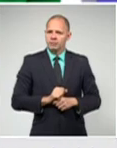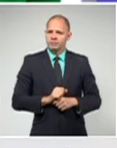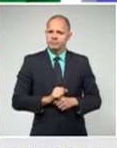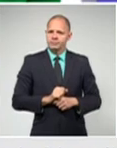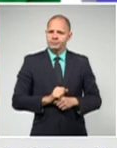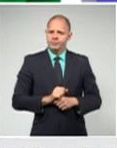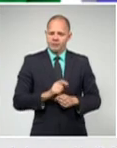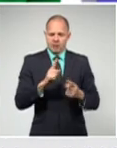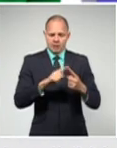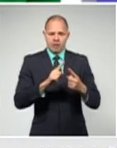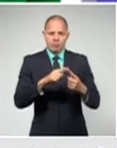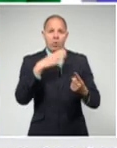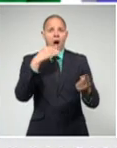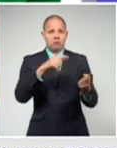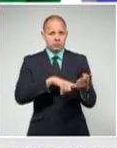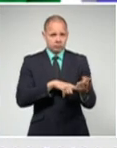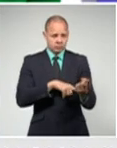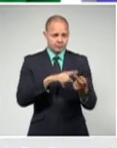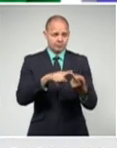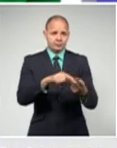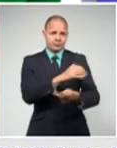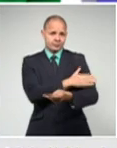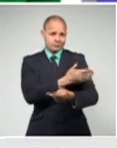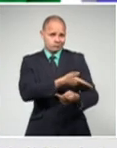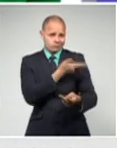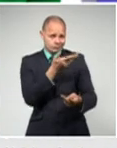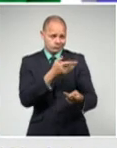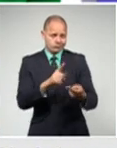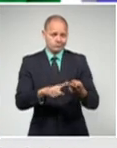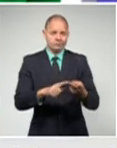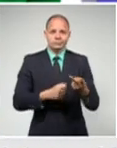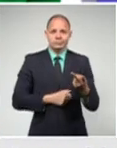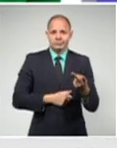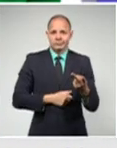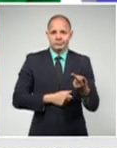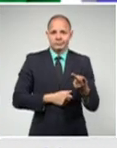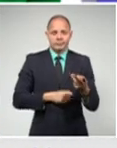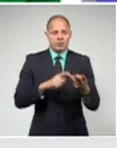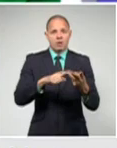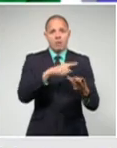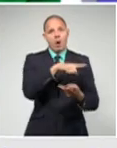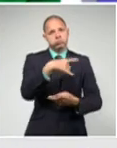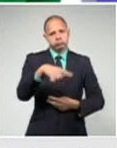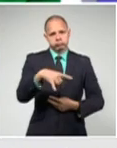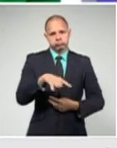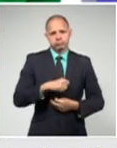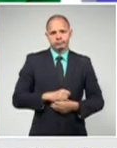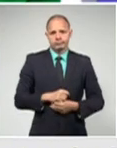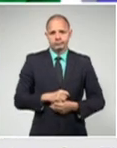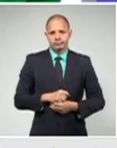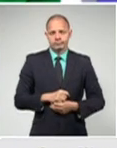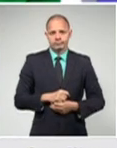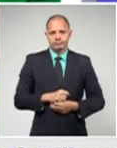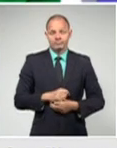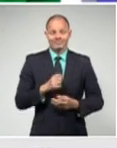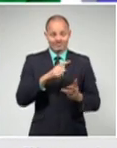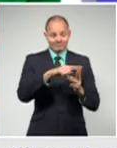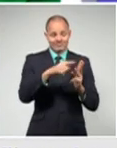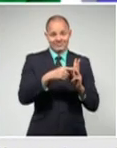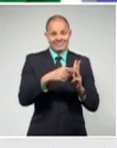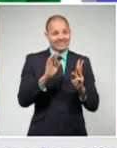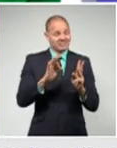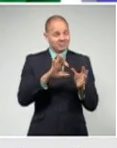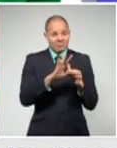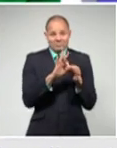una diabetes mellitus, una hipertensión arterial y obesidad. Siempre estas son asociaciones